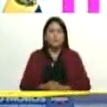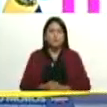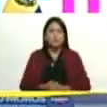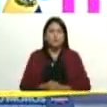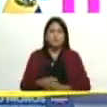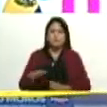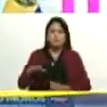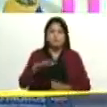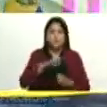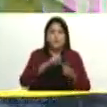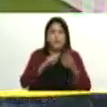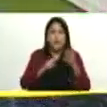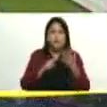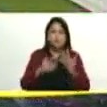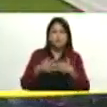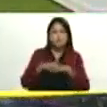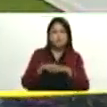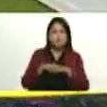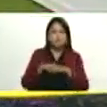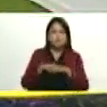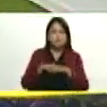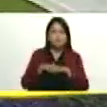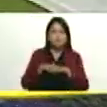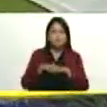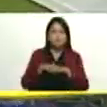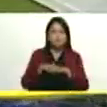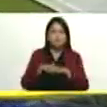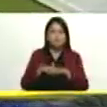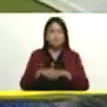integral, que nos ponga